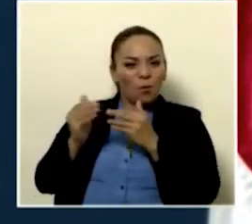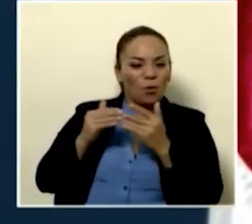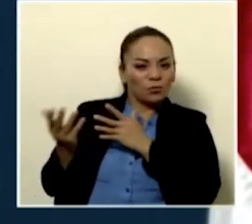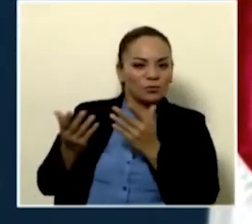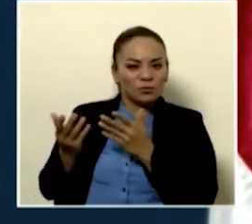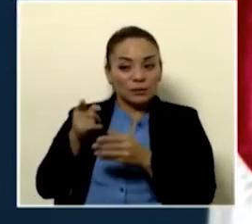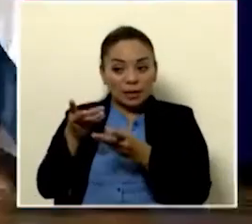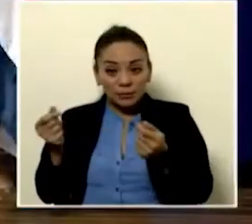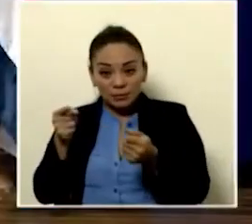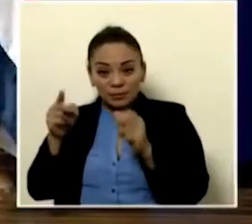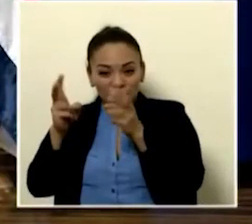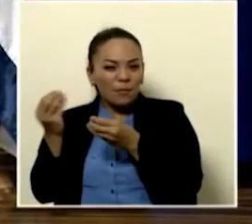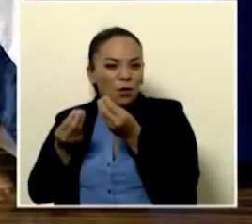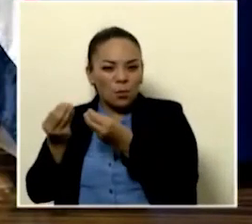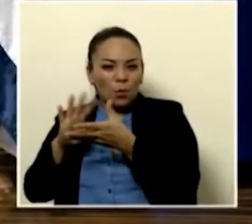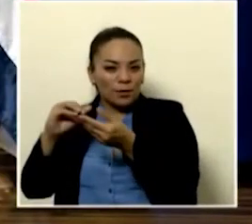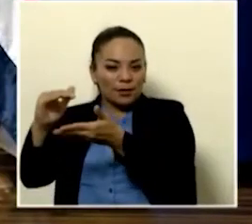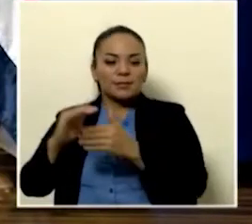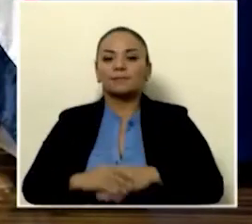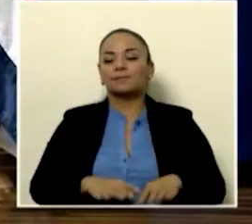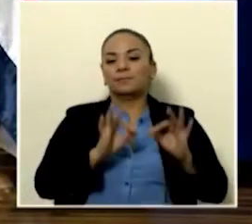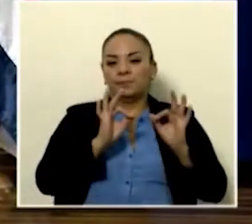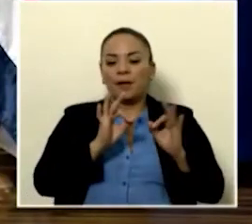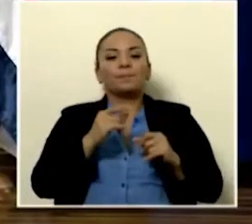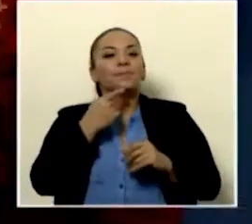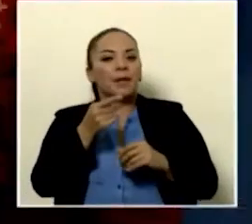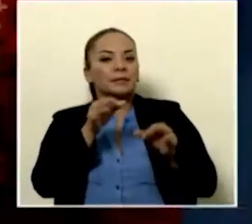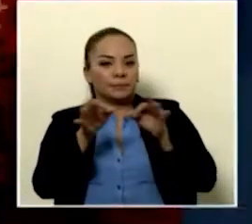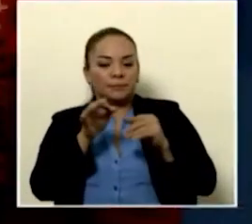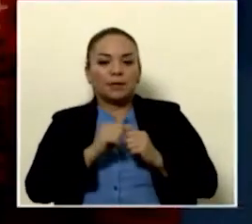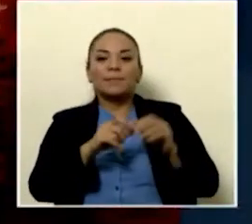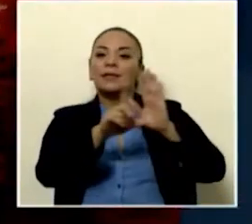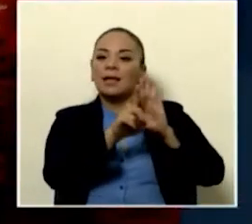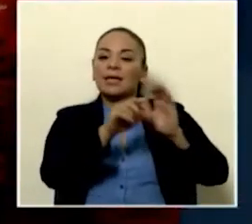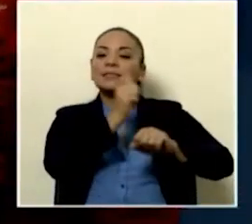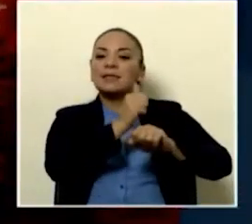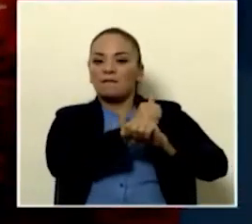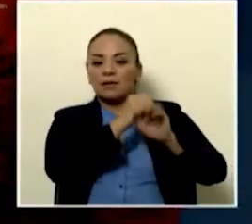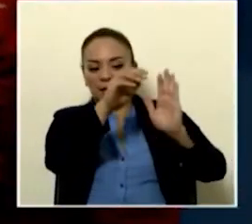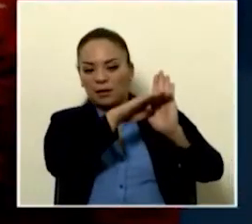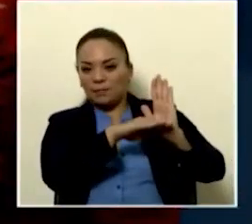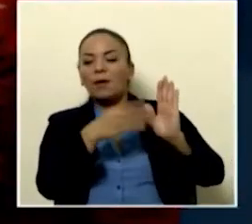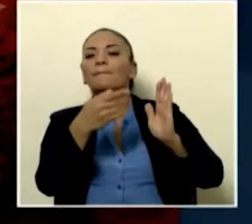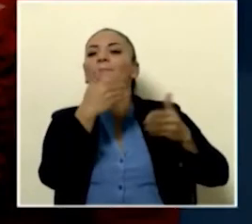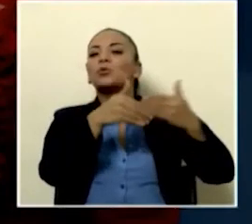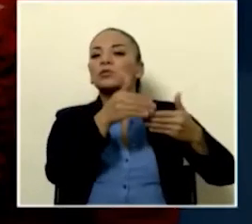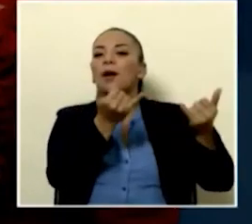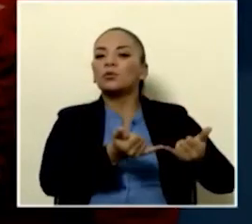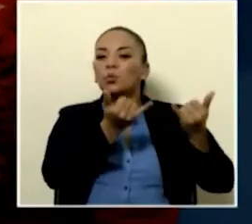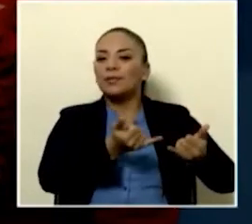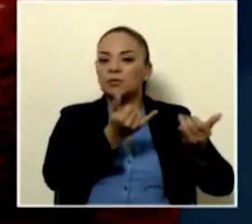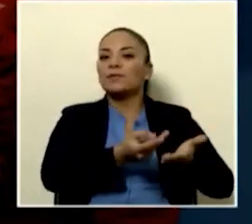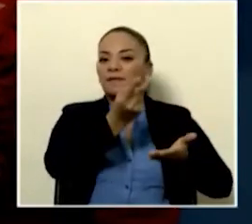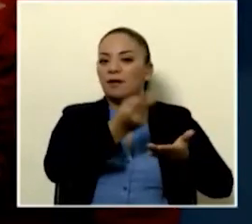ya se arregló ese problema. Cuénteles. Sí, tal vez decirles que la ley también establece un proceso de actualizaciones de